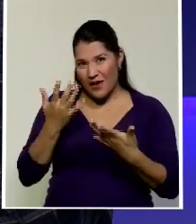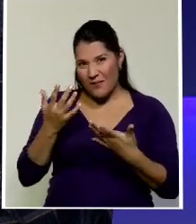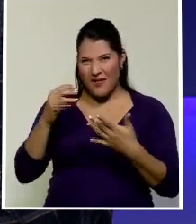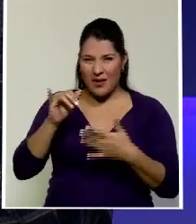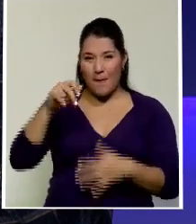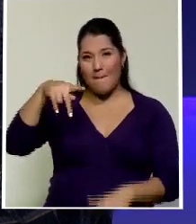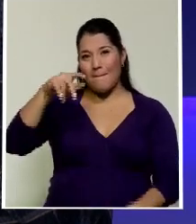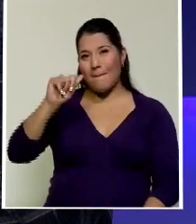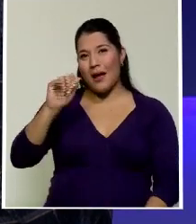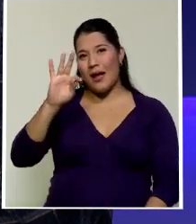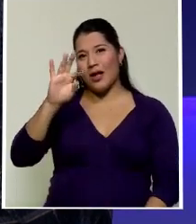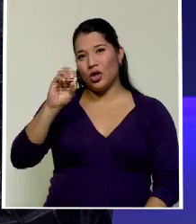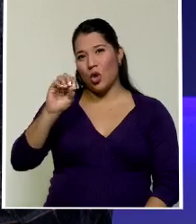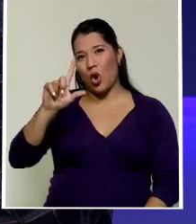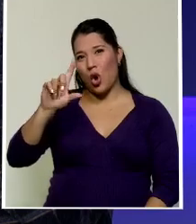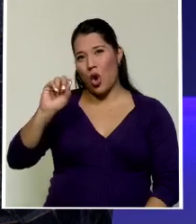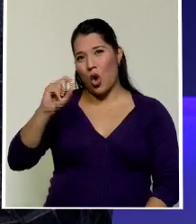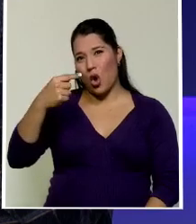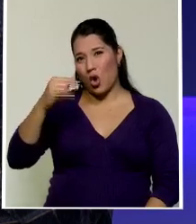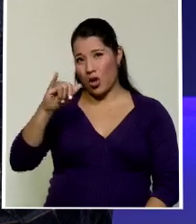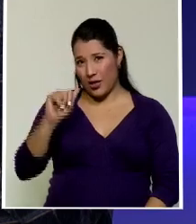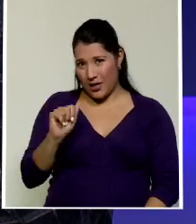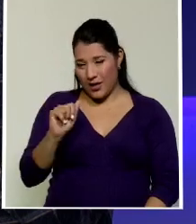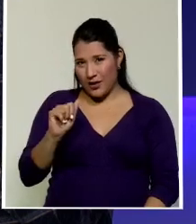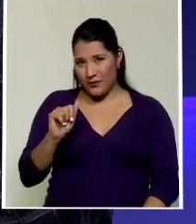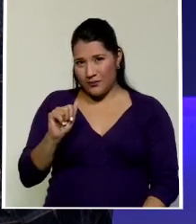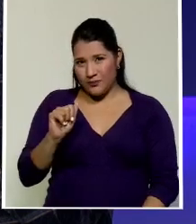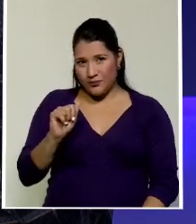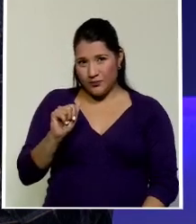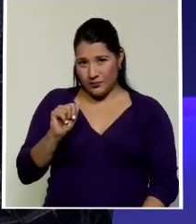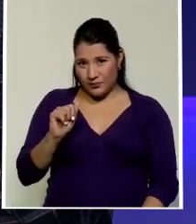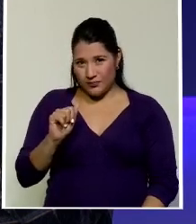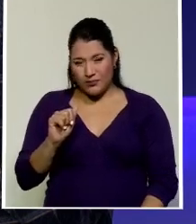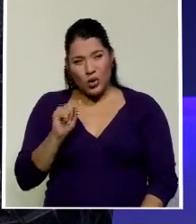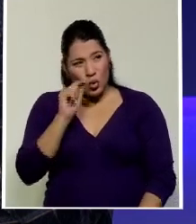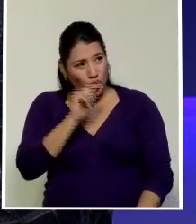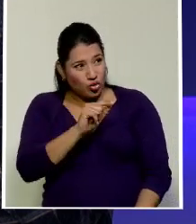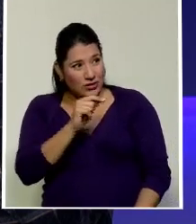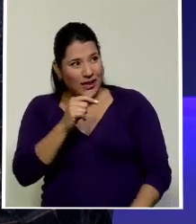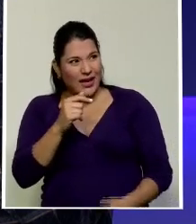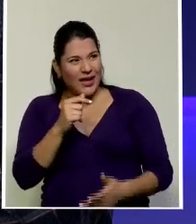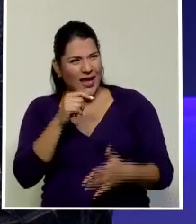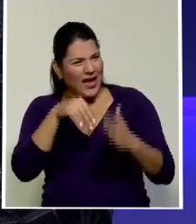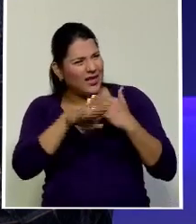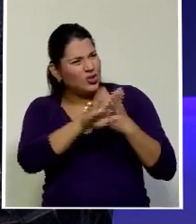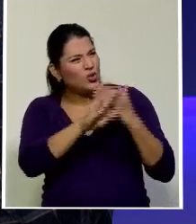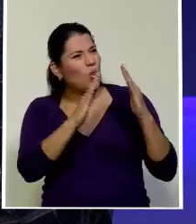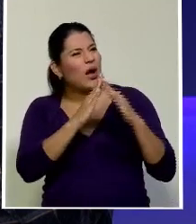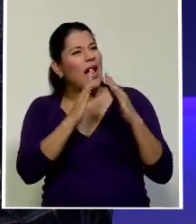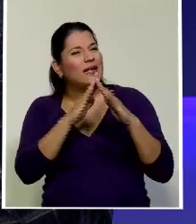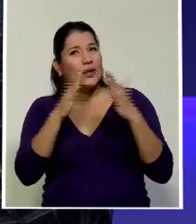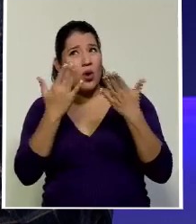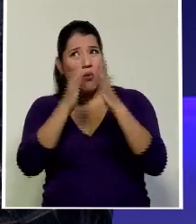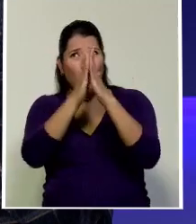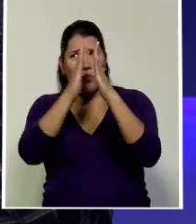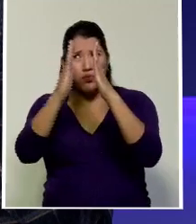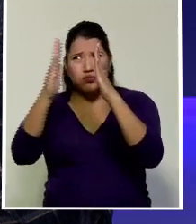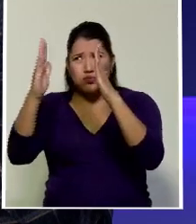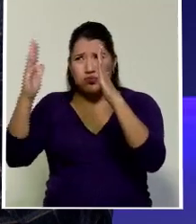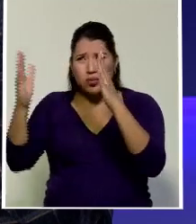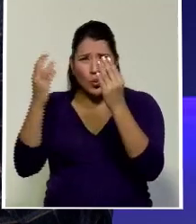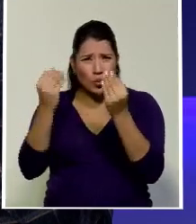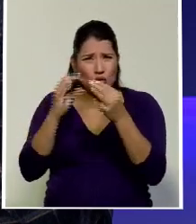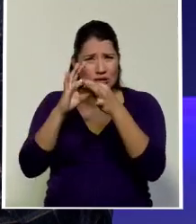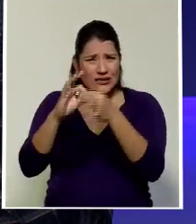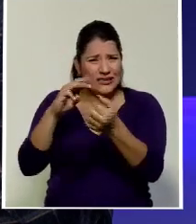obra. ¿Había una buena biblioteca en tu casa? ¿Qué libros había? ¿Cómo fue ese impacto de este manual de patología